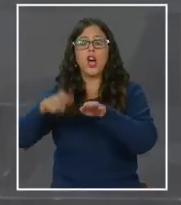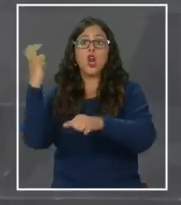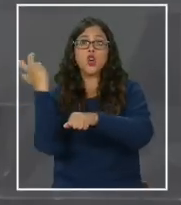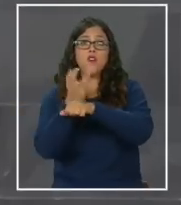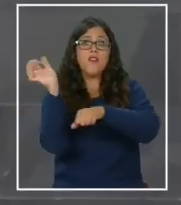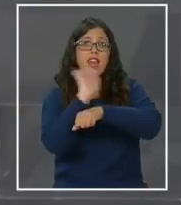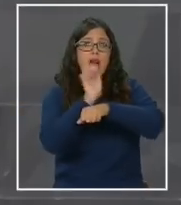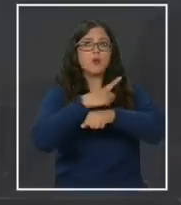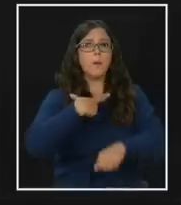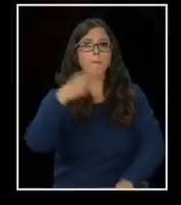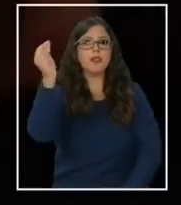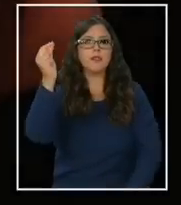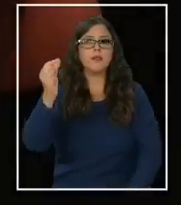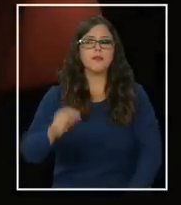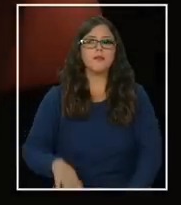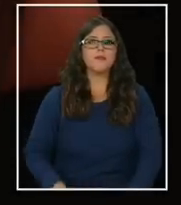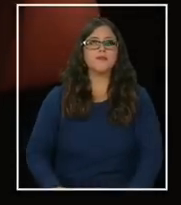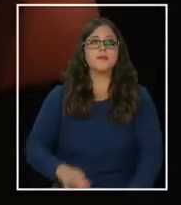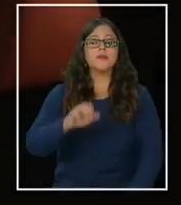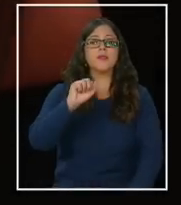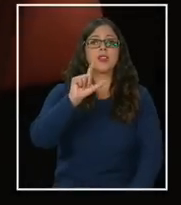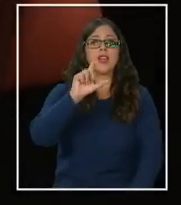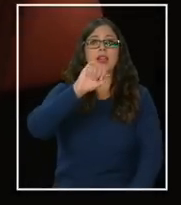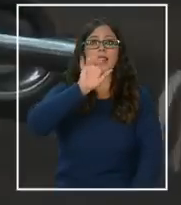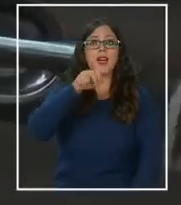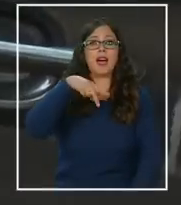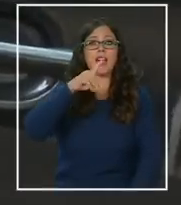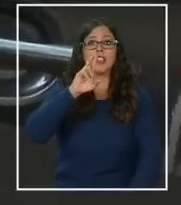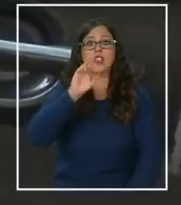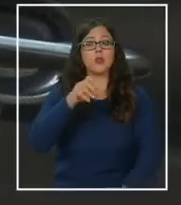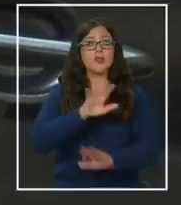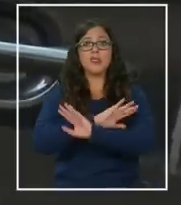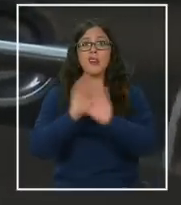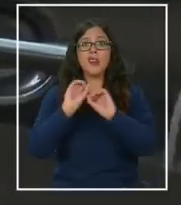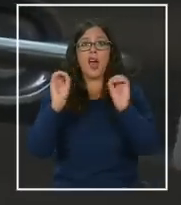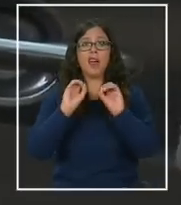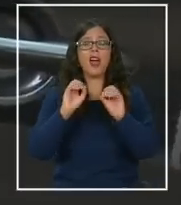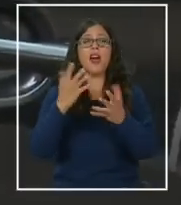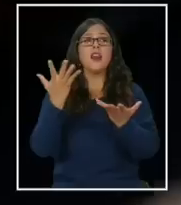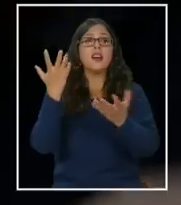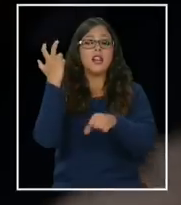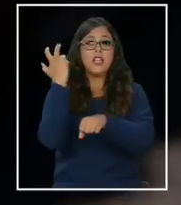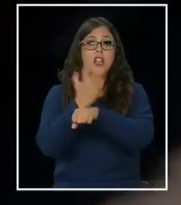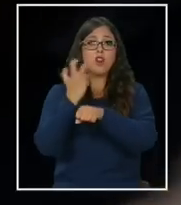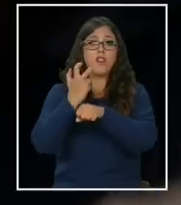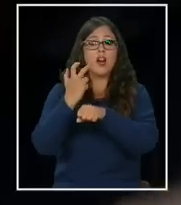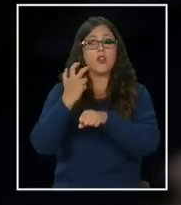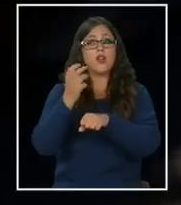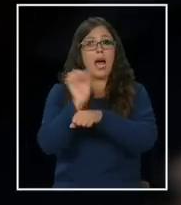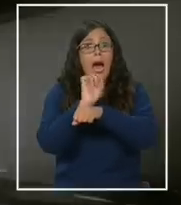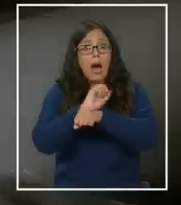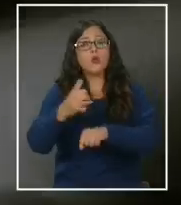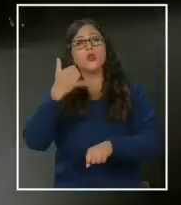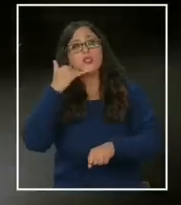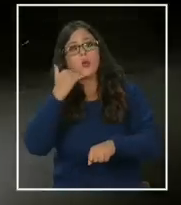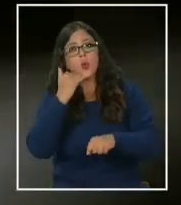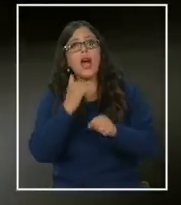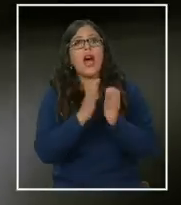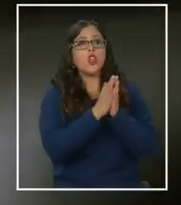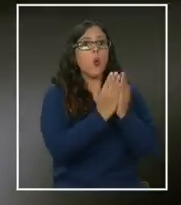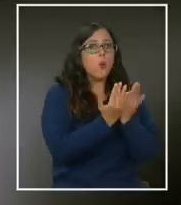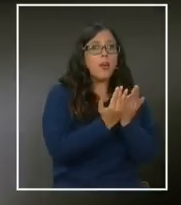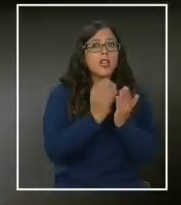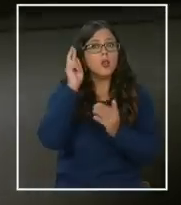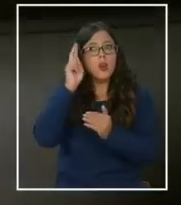vehículo, se daban a la fuga. Alejandro quedó sin nada. Le robaron su auto Chevrolet Spin, celular y documentos. Recuerda con detalle